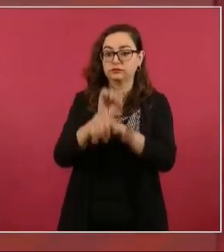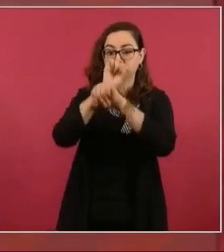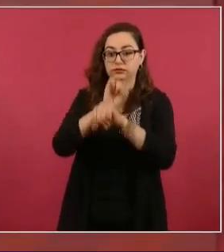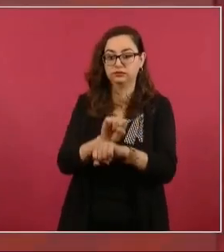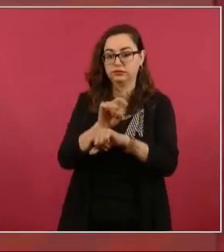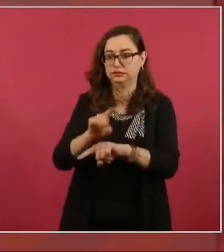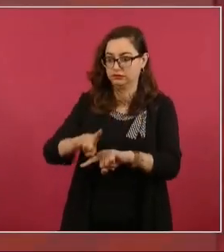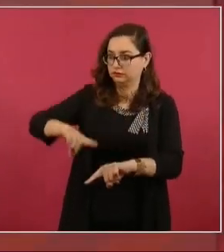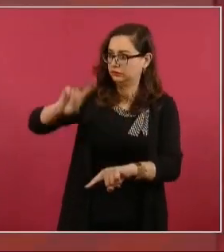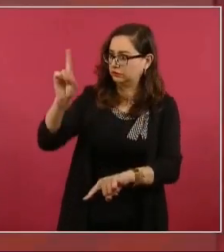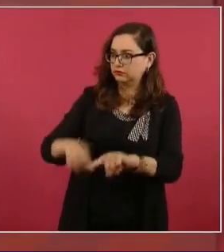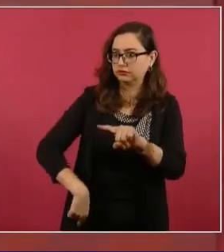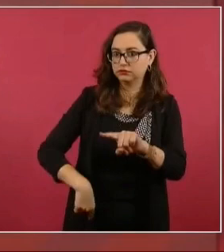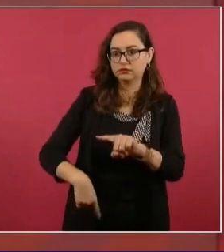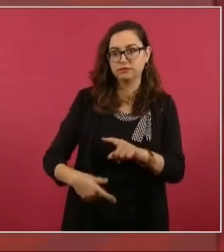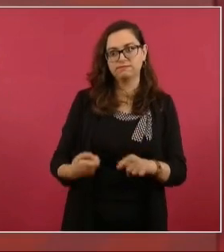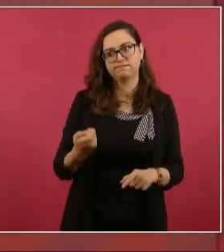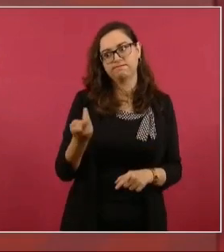odio hacia Hidalgo,